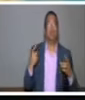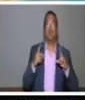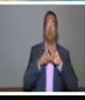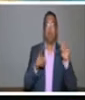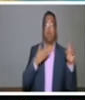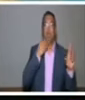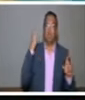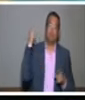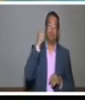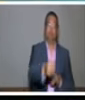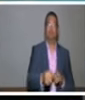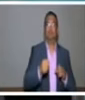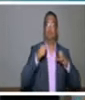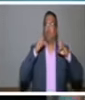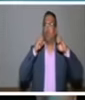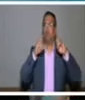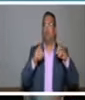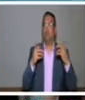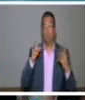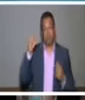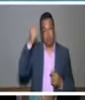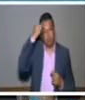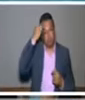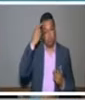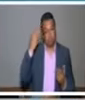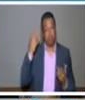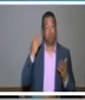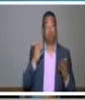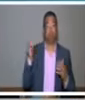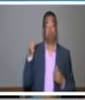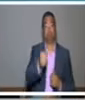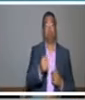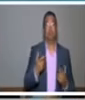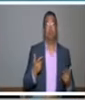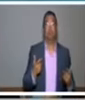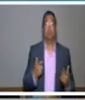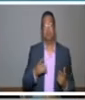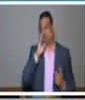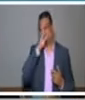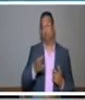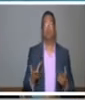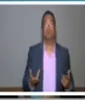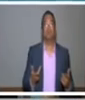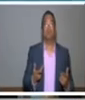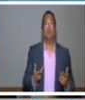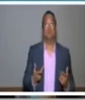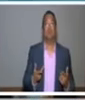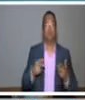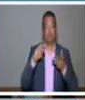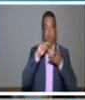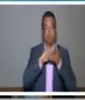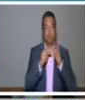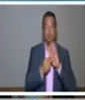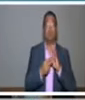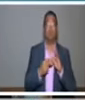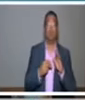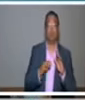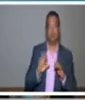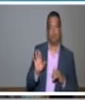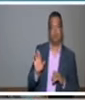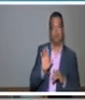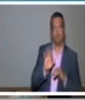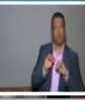gobernador íntegro, honesto y que sea implacable. como tú haces campañas que gobiernan.